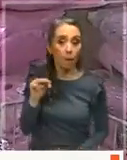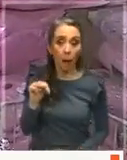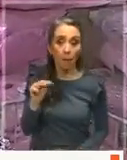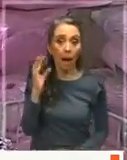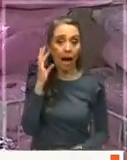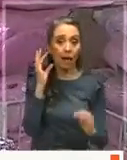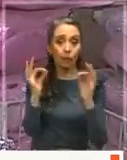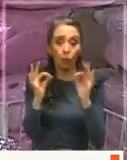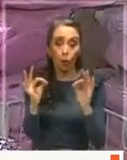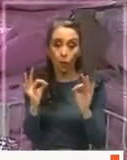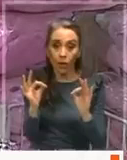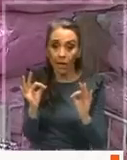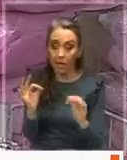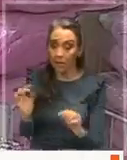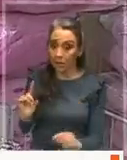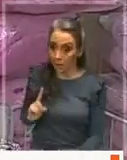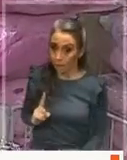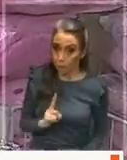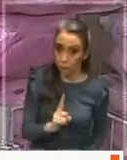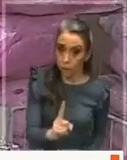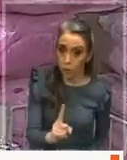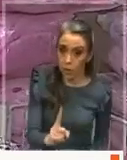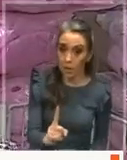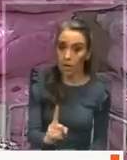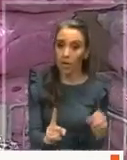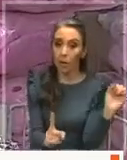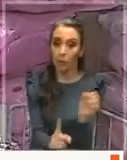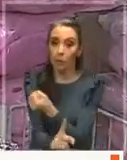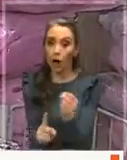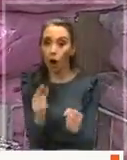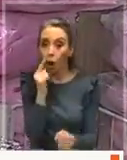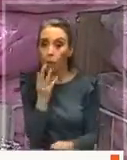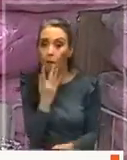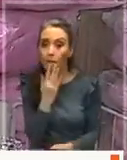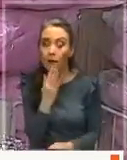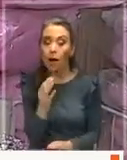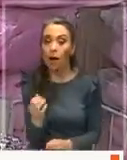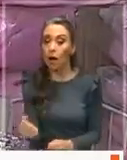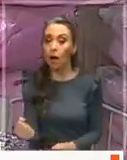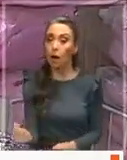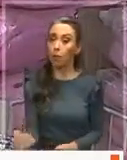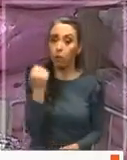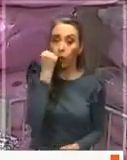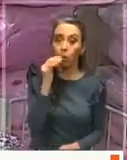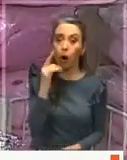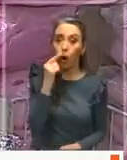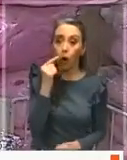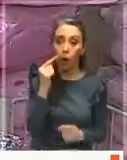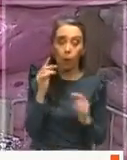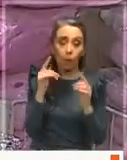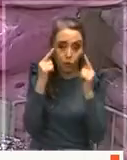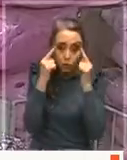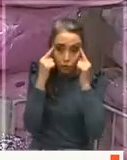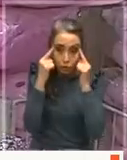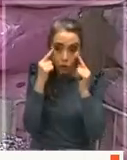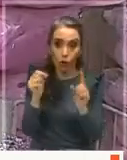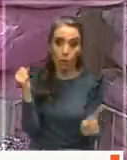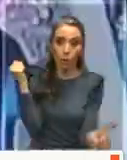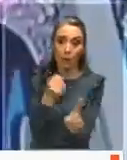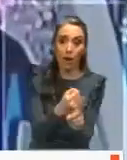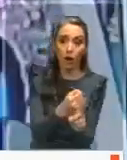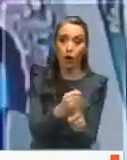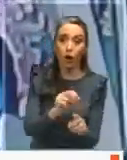ahí empezó a pegar a mi tía. Llegó un puño a su cara y le tiró al cabello, cayendo al